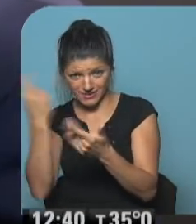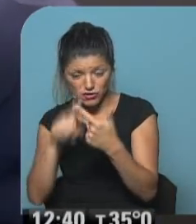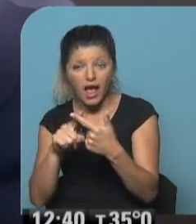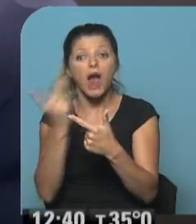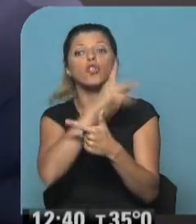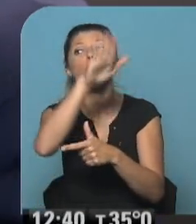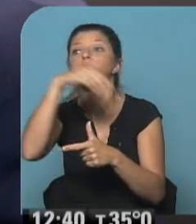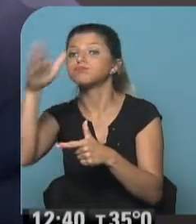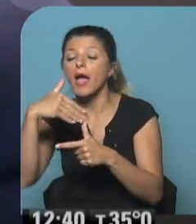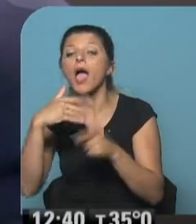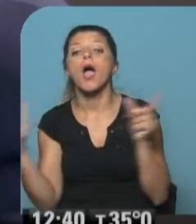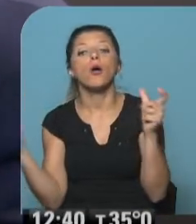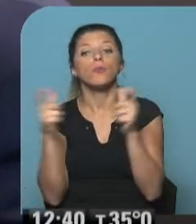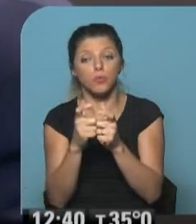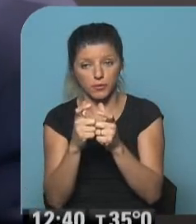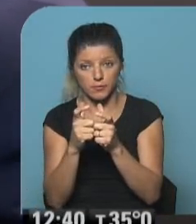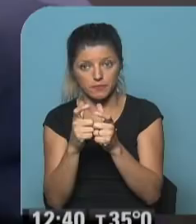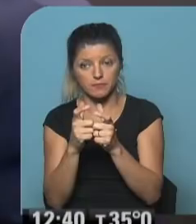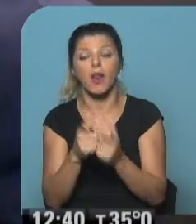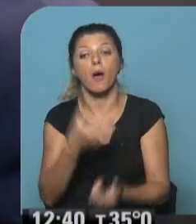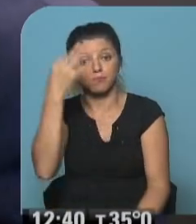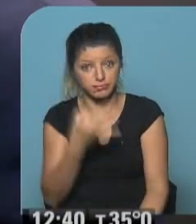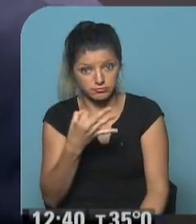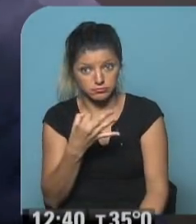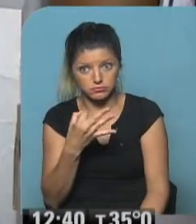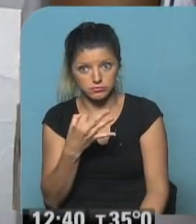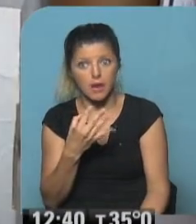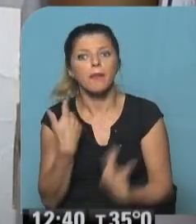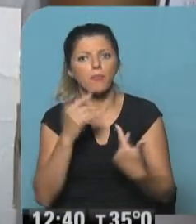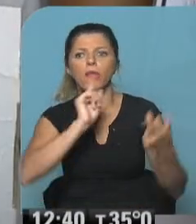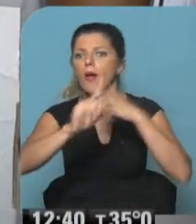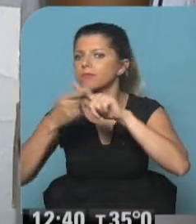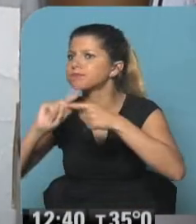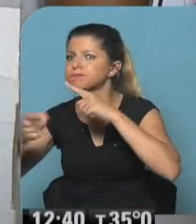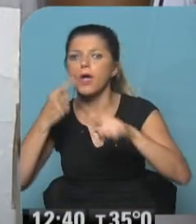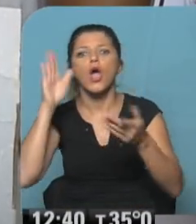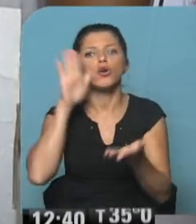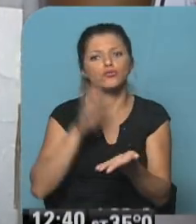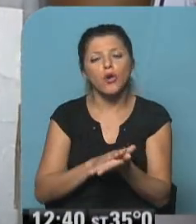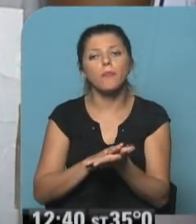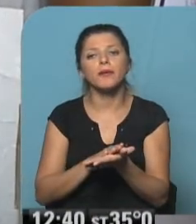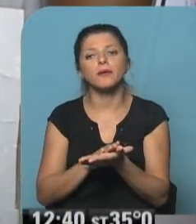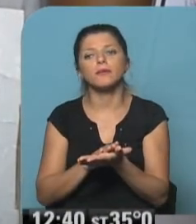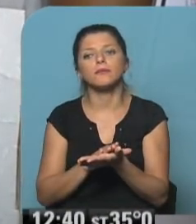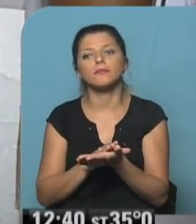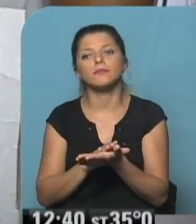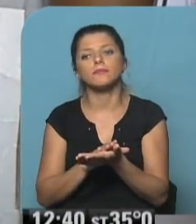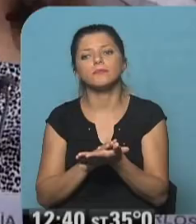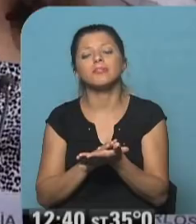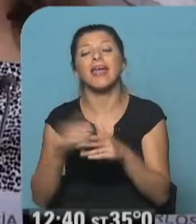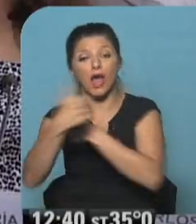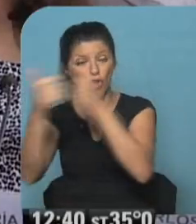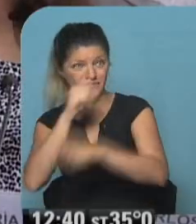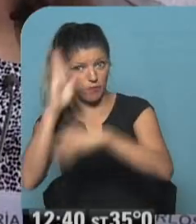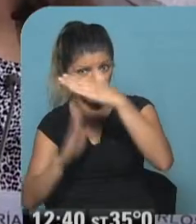una audiencia de supervisión de cumplimiento, en la que discutamos y debatamos con el Estado delante de los jueces de la Corte Interamericana